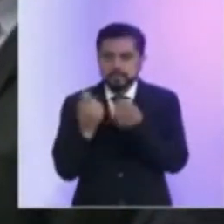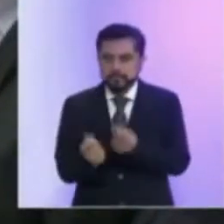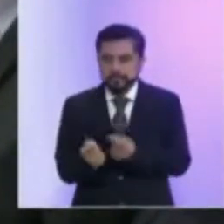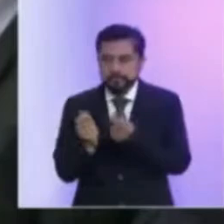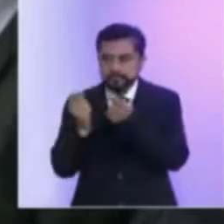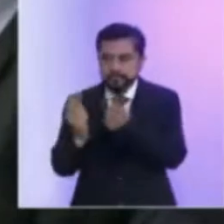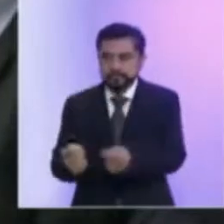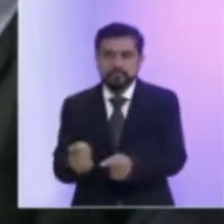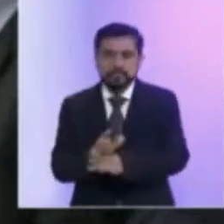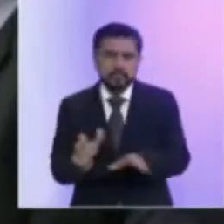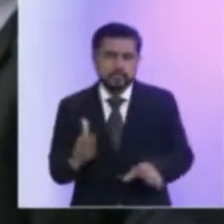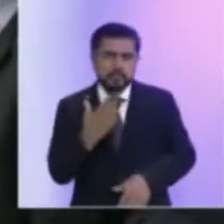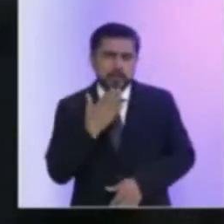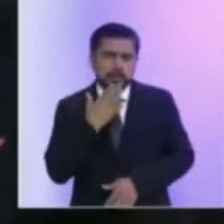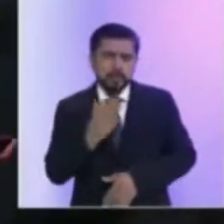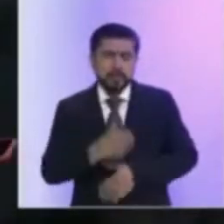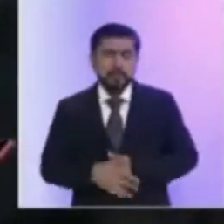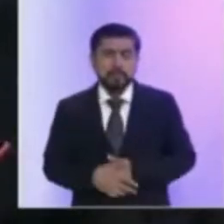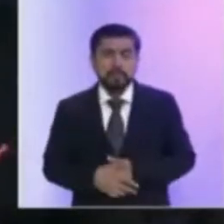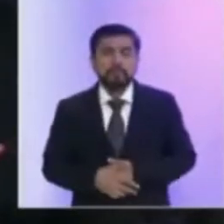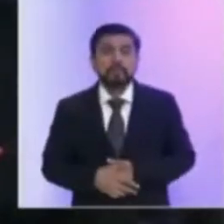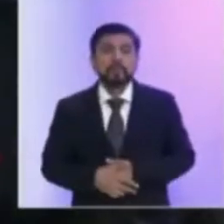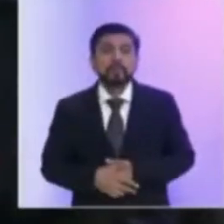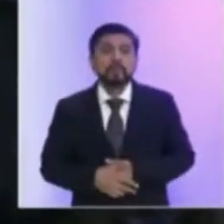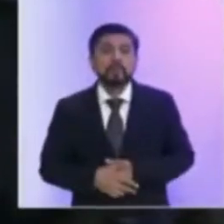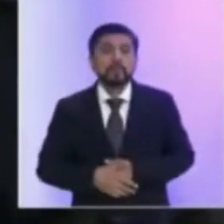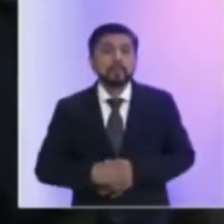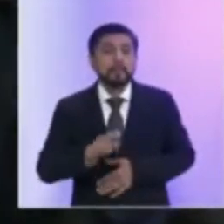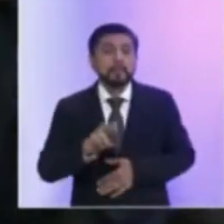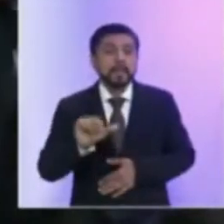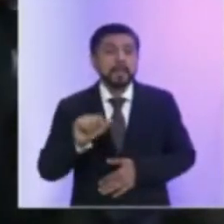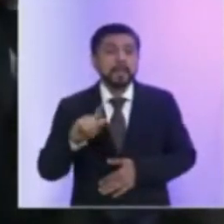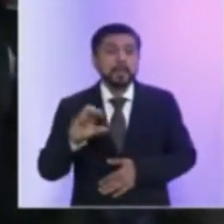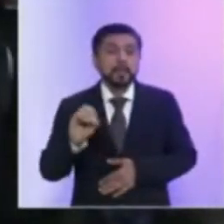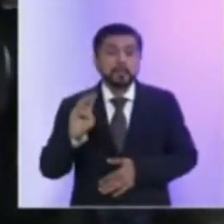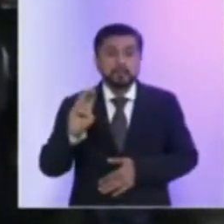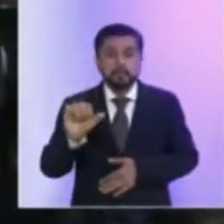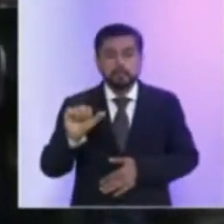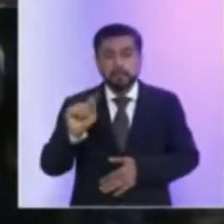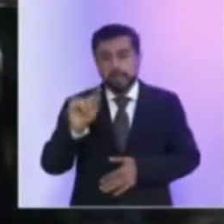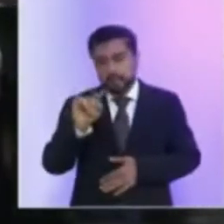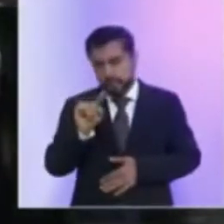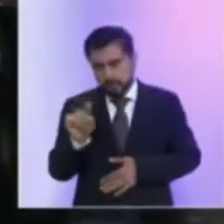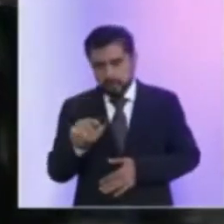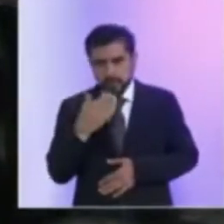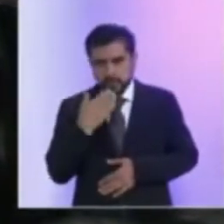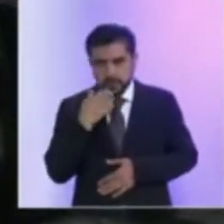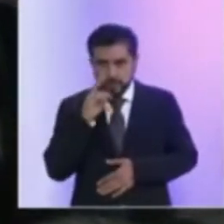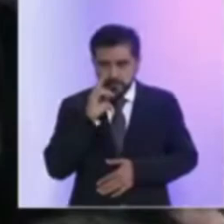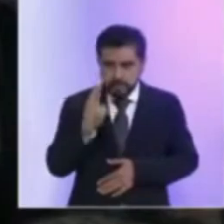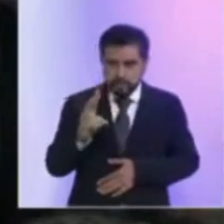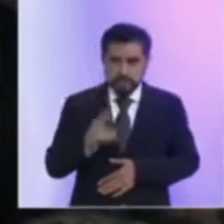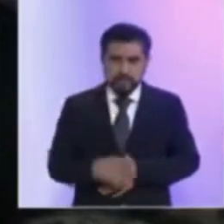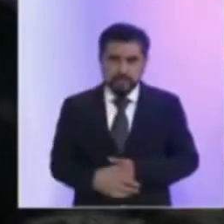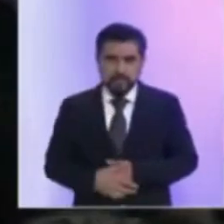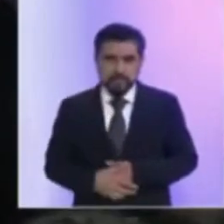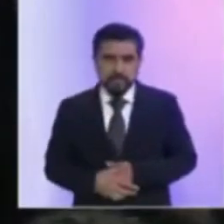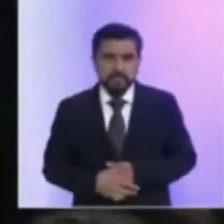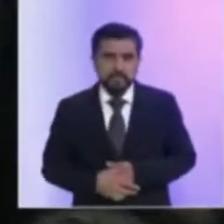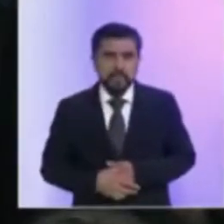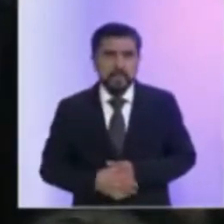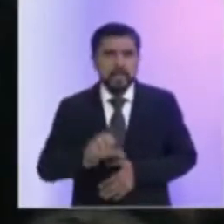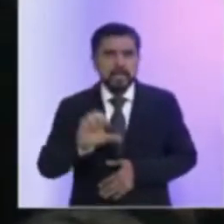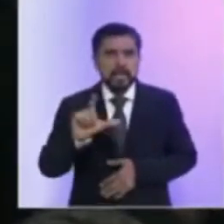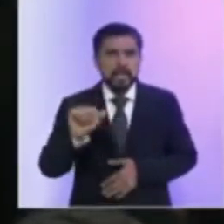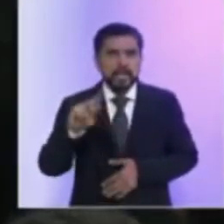realizarse en paz. Sí, el maestro Bernardo Batis también ahí presente. Ya vemos otra vez, la mencionabas a Elena